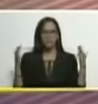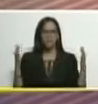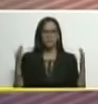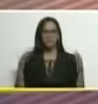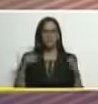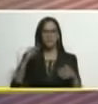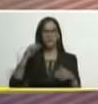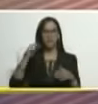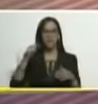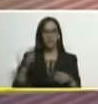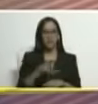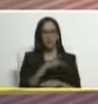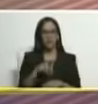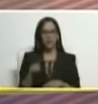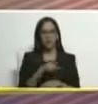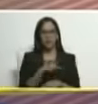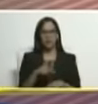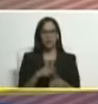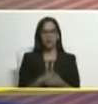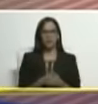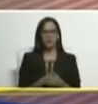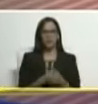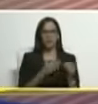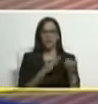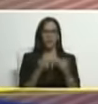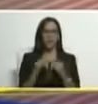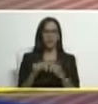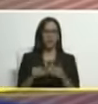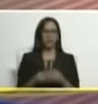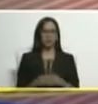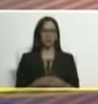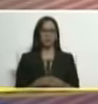Ñañez, el poeta, poeta comunal.